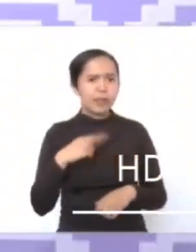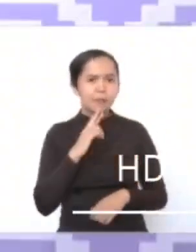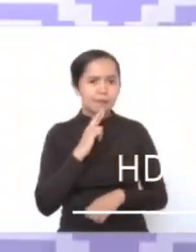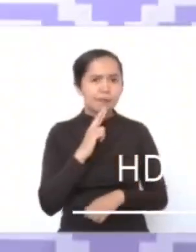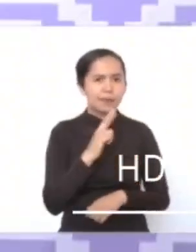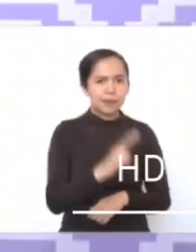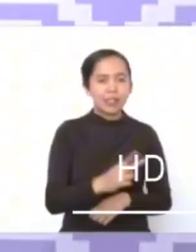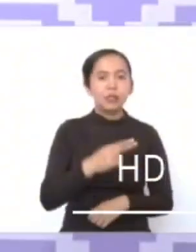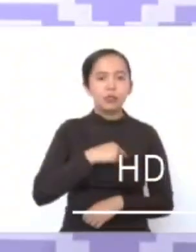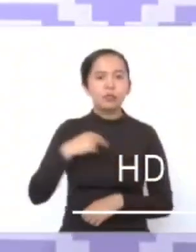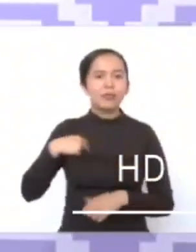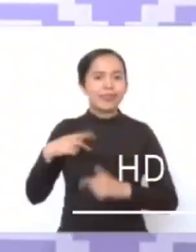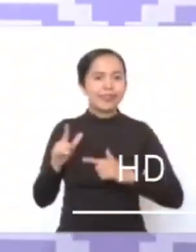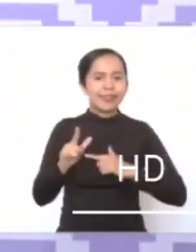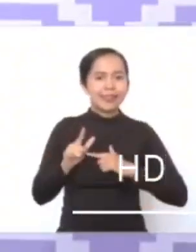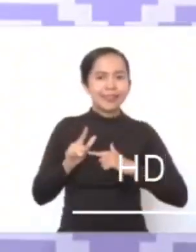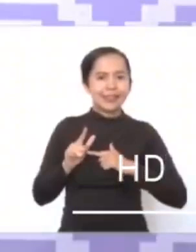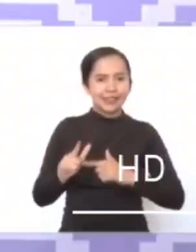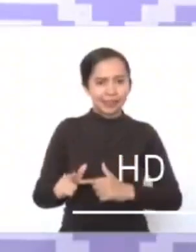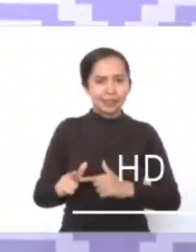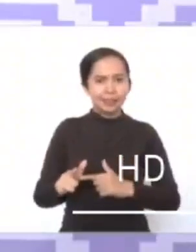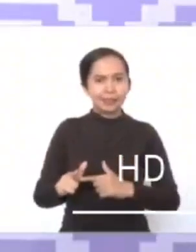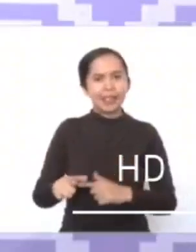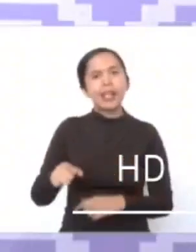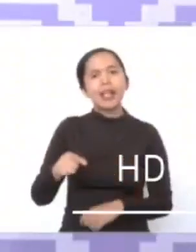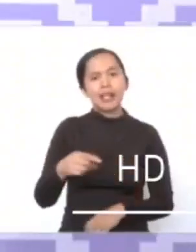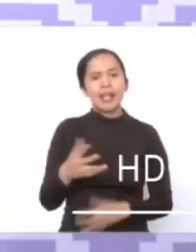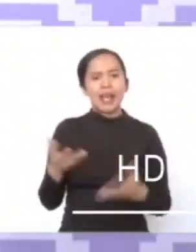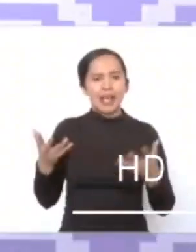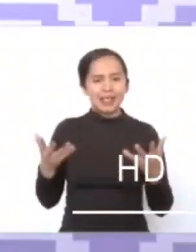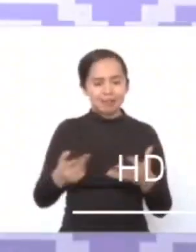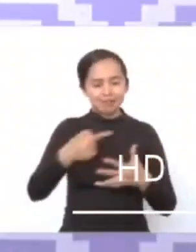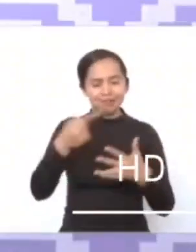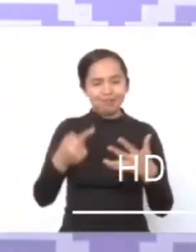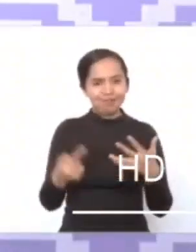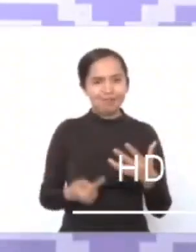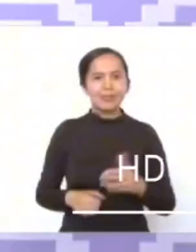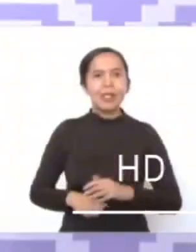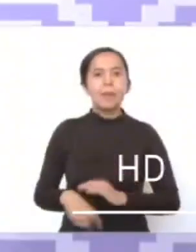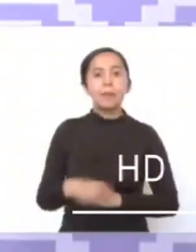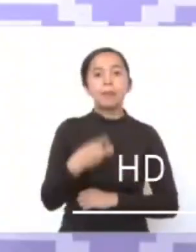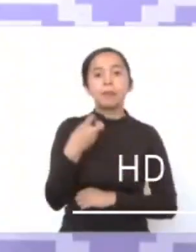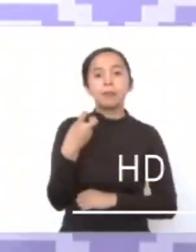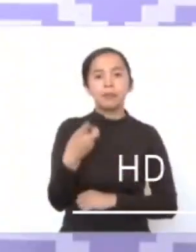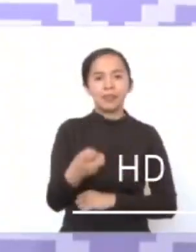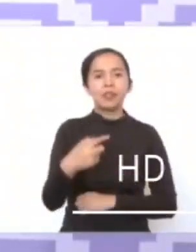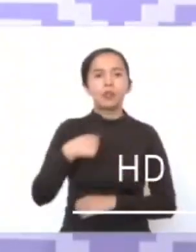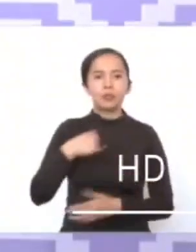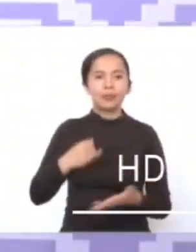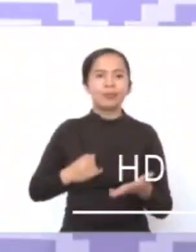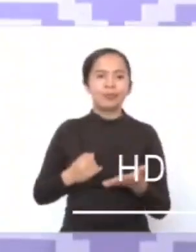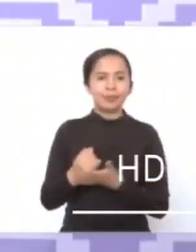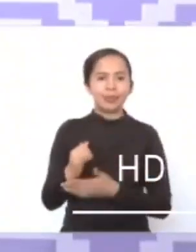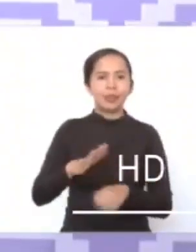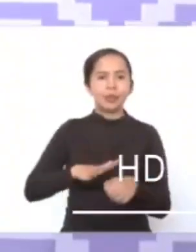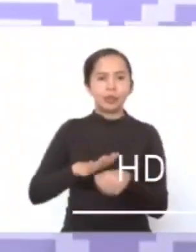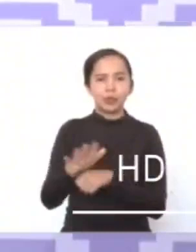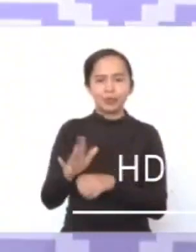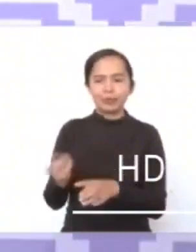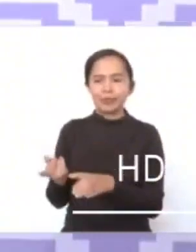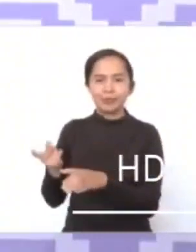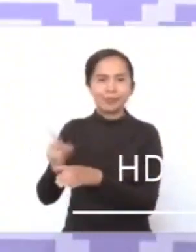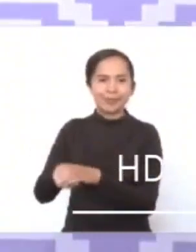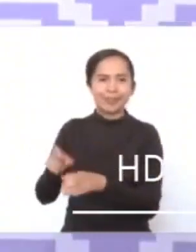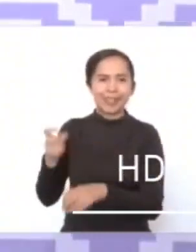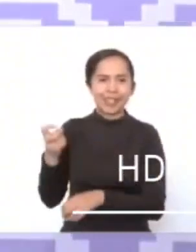Necesitamos seguir consolidando lo que llevamos hasta el momento. Por eso he decidido entrar al